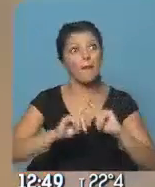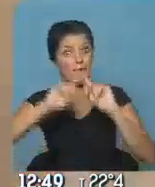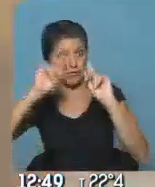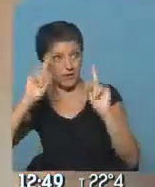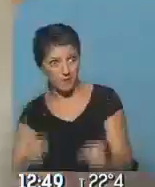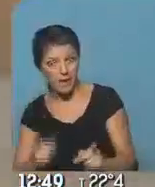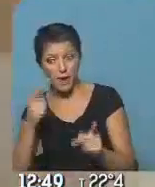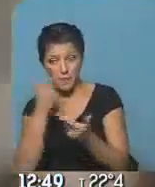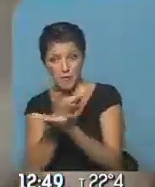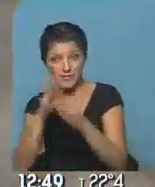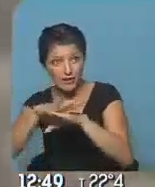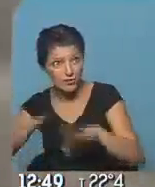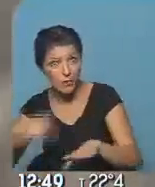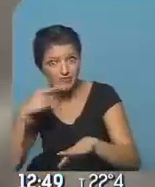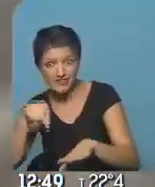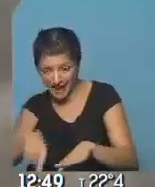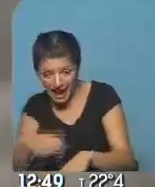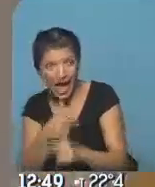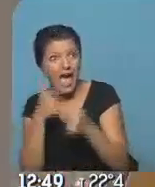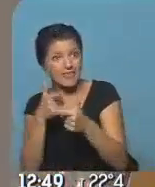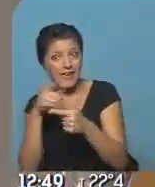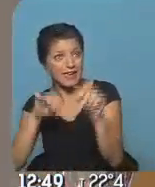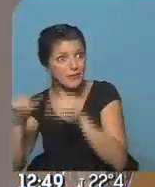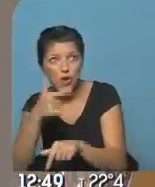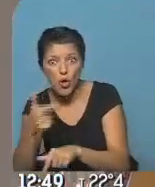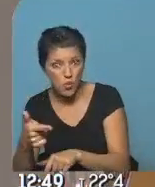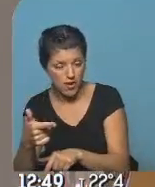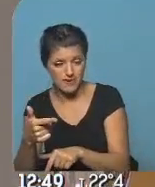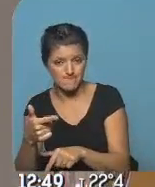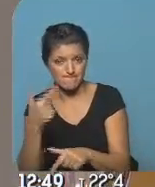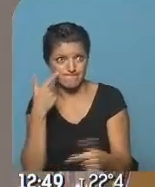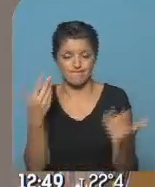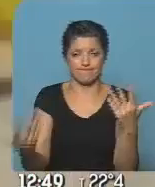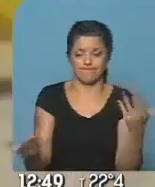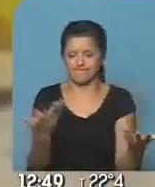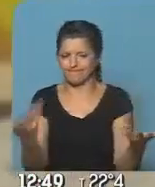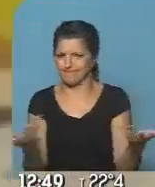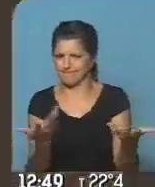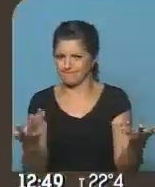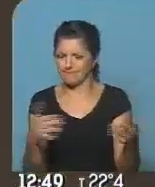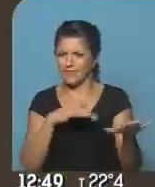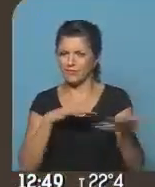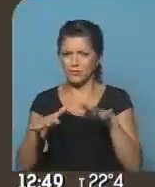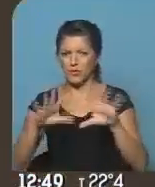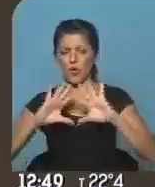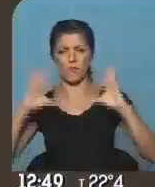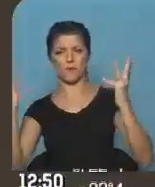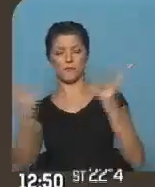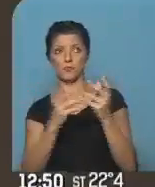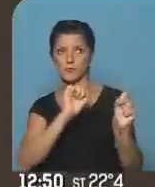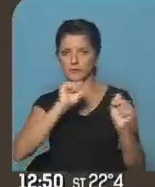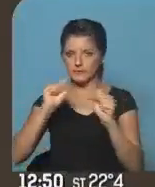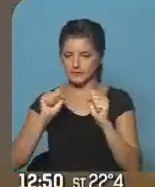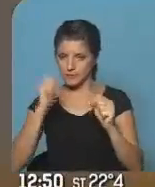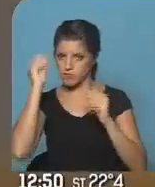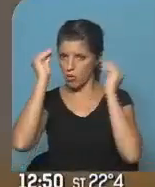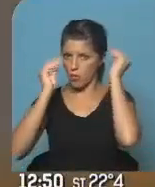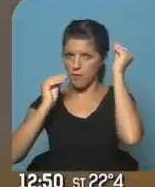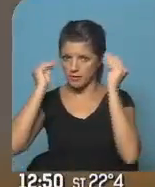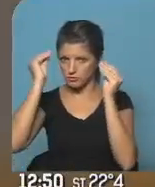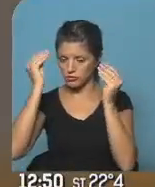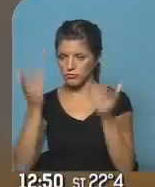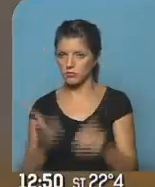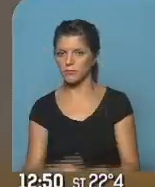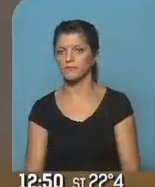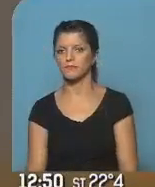digamos, desmentir el ataque o para confirmarlo. Es una situación, está todo el mundo como muy tenso con esto. Lo que pasa es que no se